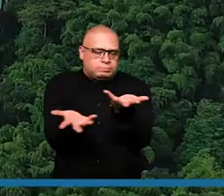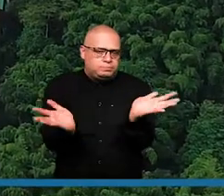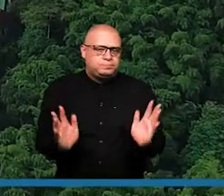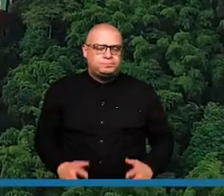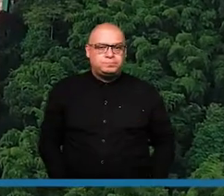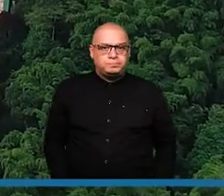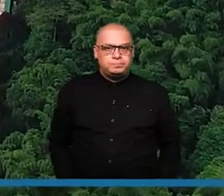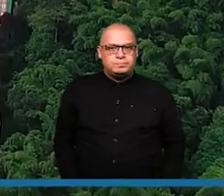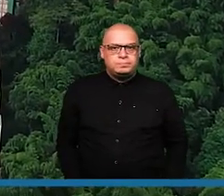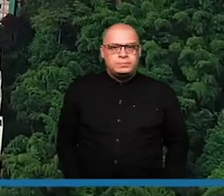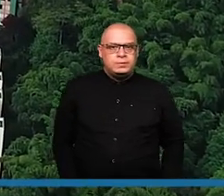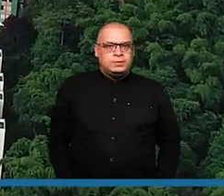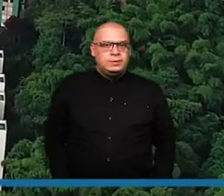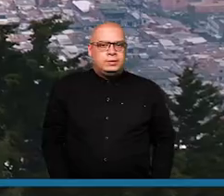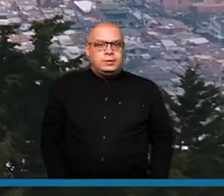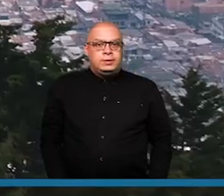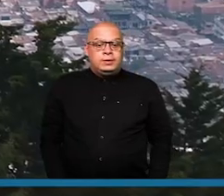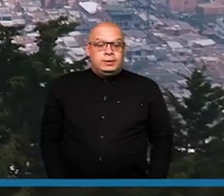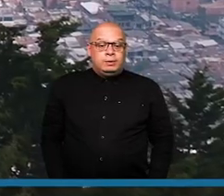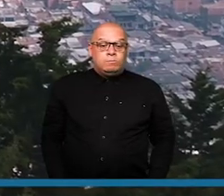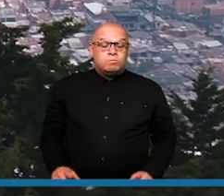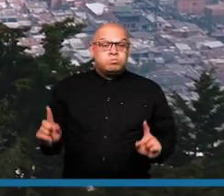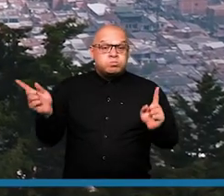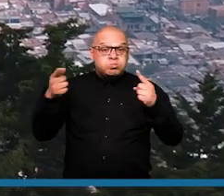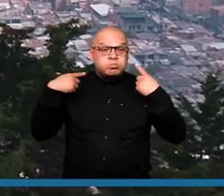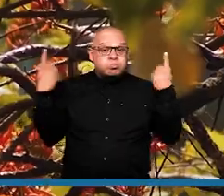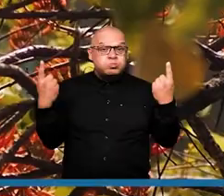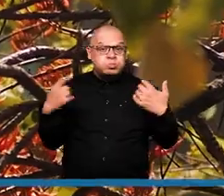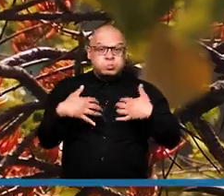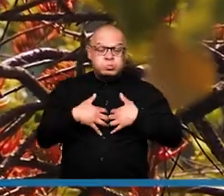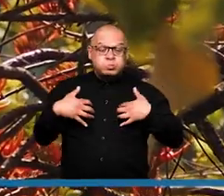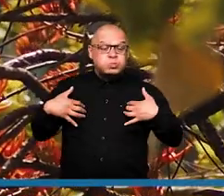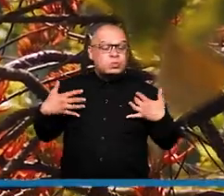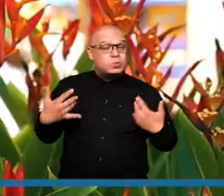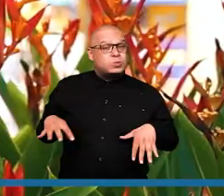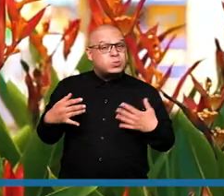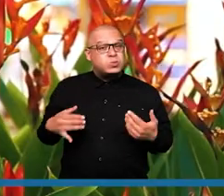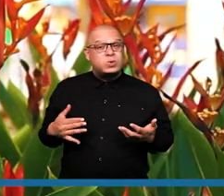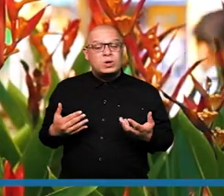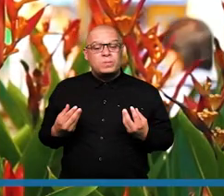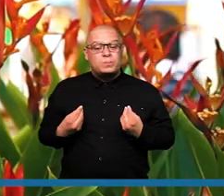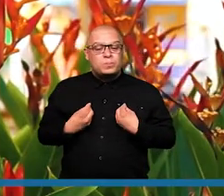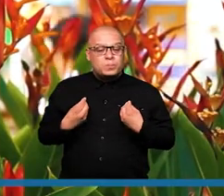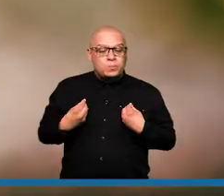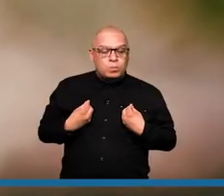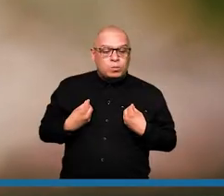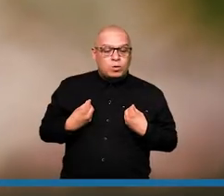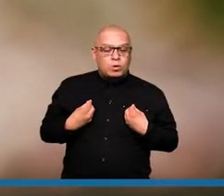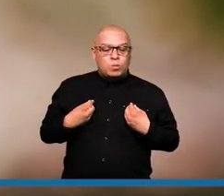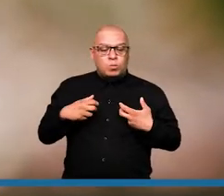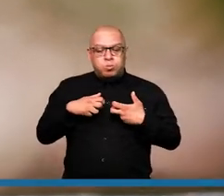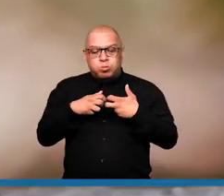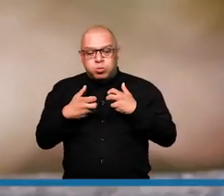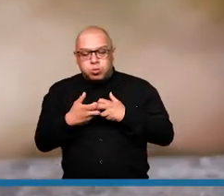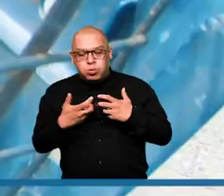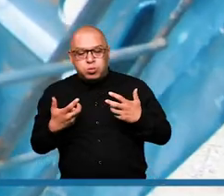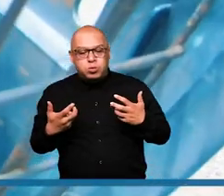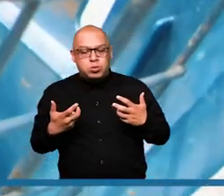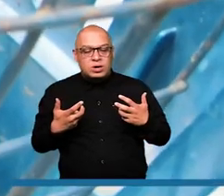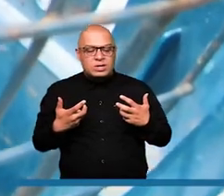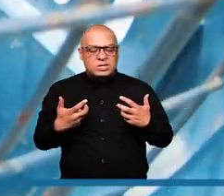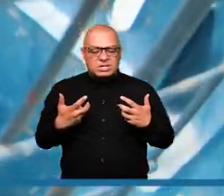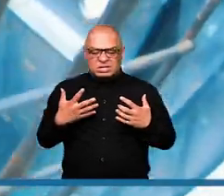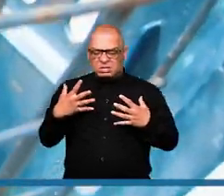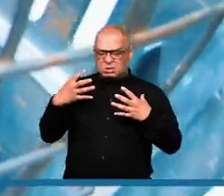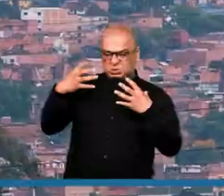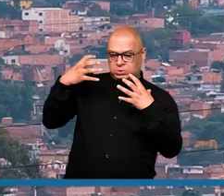Las especies cada vez están más amenazadas en nuestros entornos urbanos, tienen menos hábitat disponible, hay problemas educativos, hay problemas de agresión,